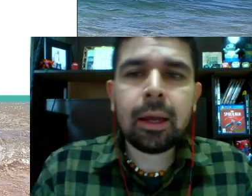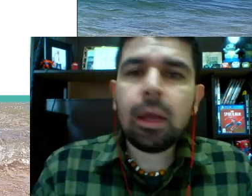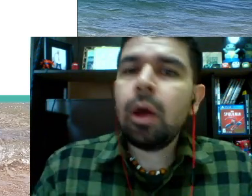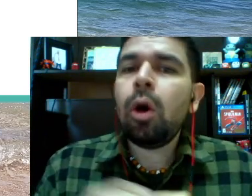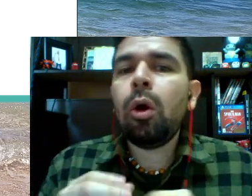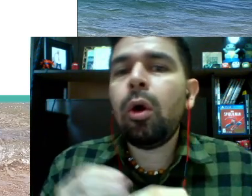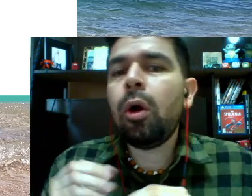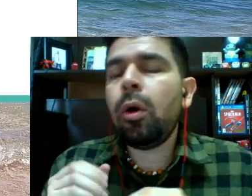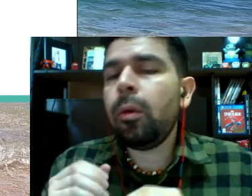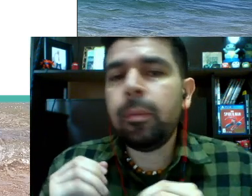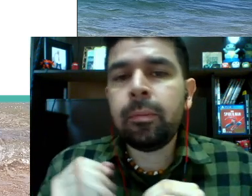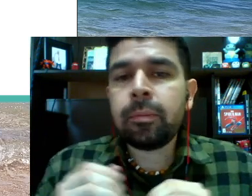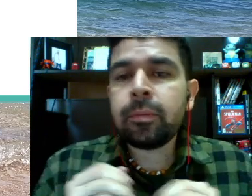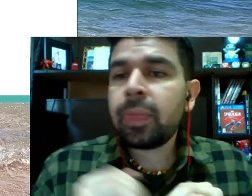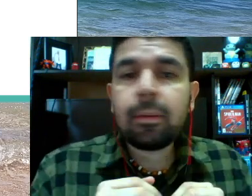o